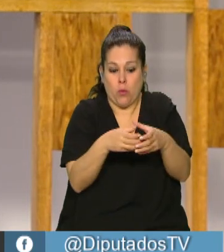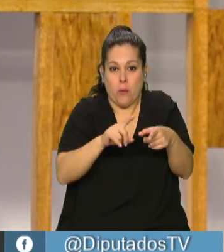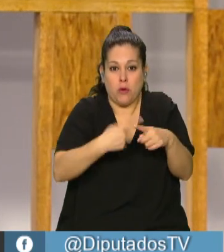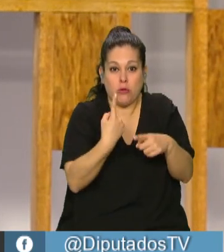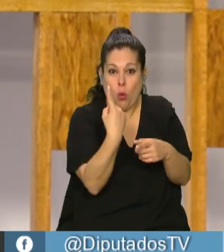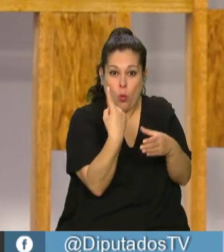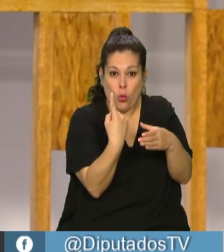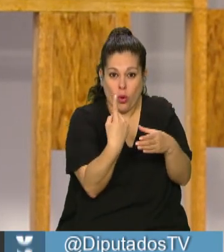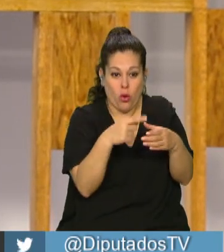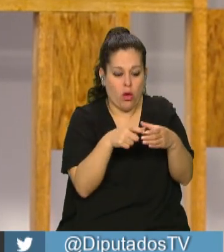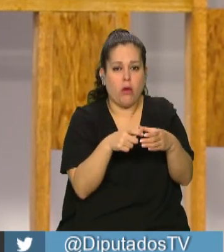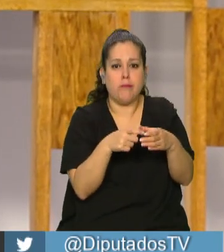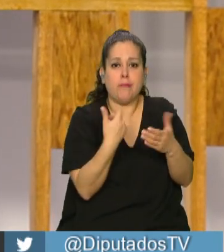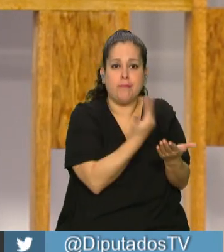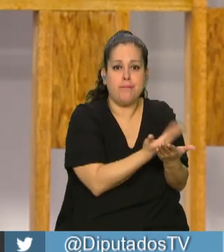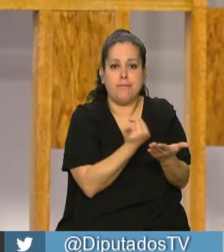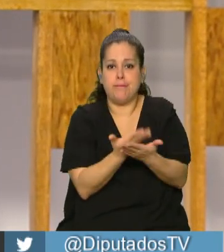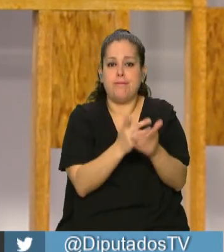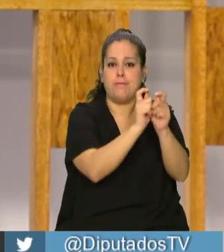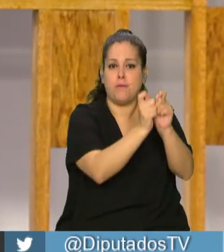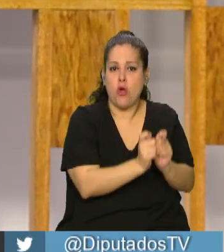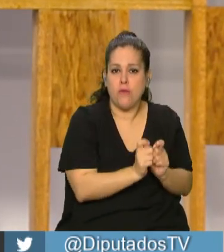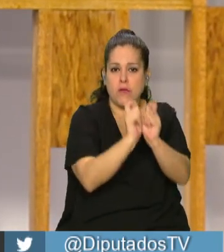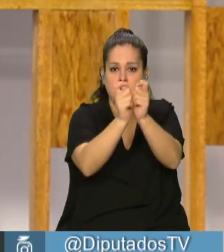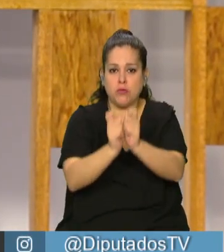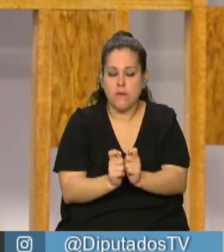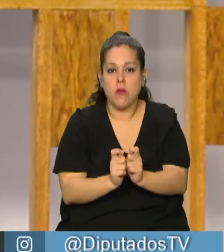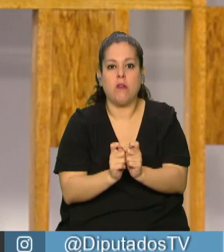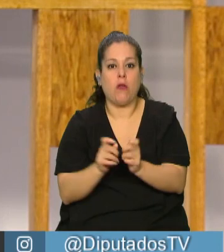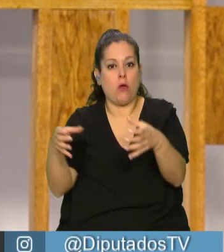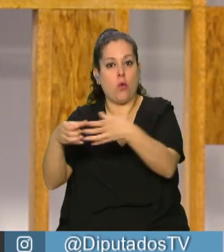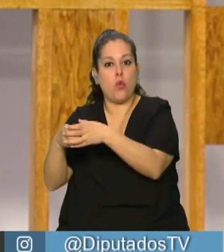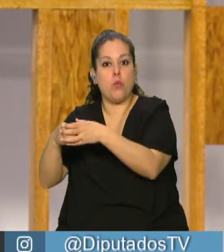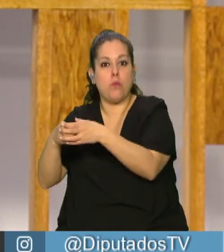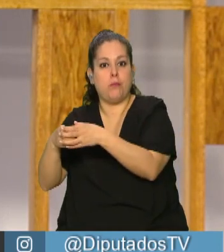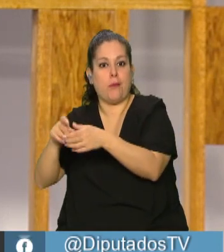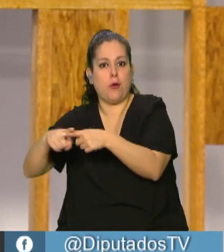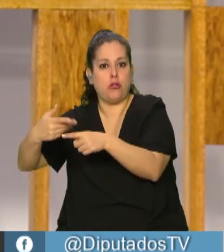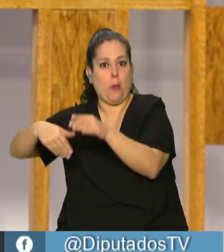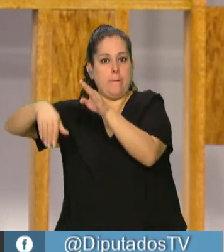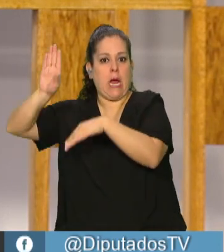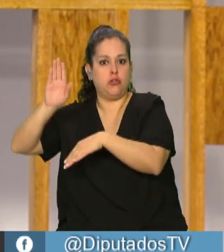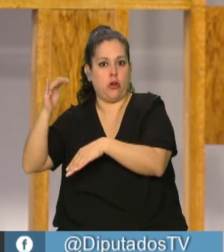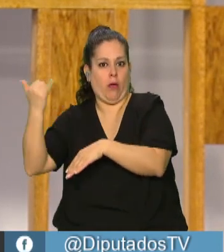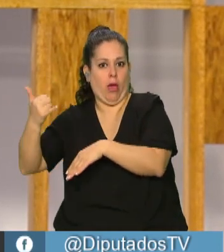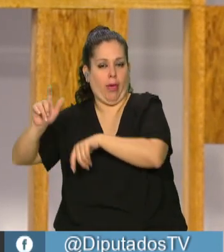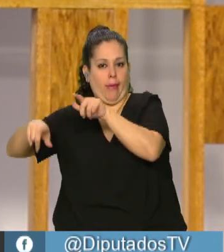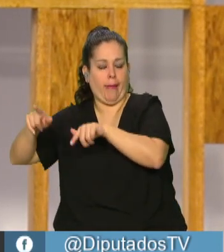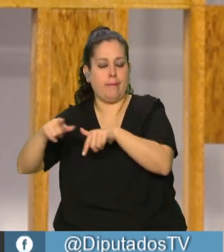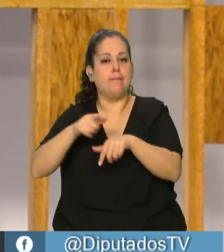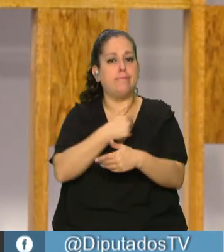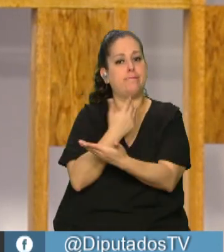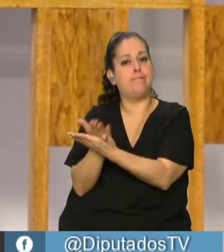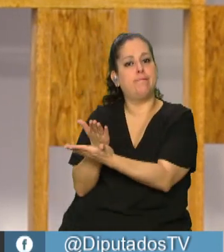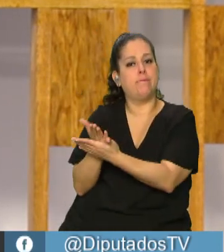proponen modificaciones que los partidos mayoritarios aceptan. O sea que lo que vos dijiste, que